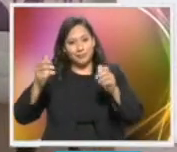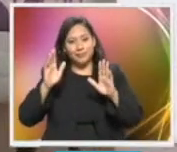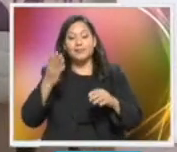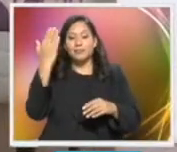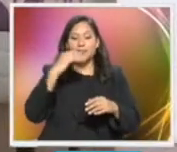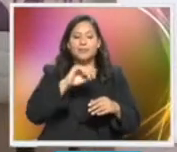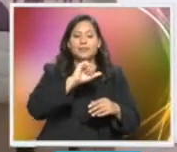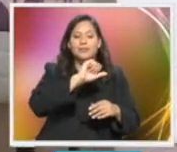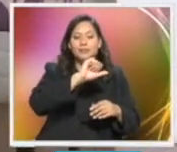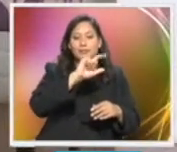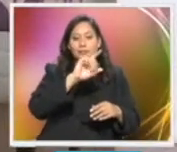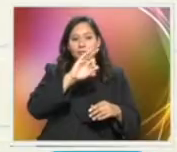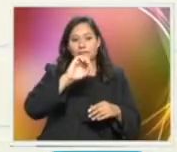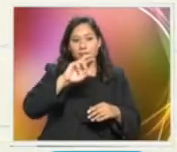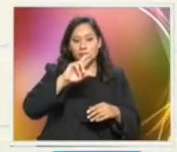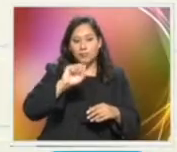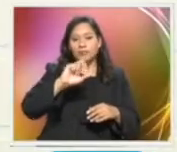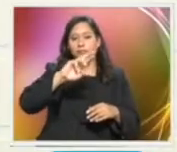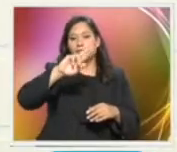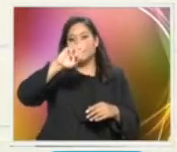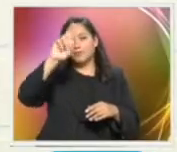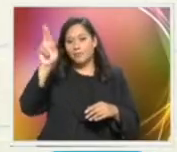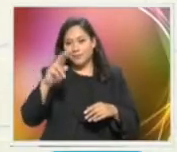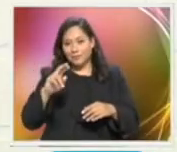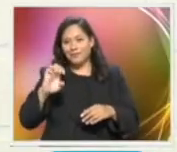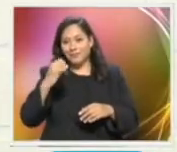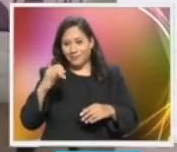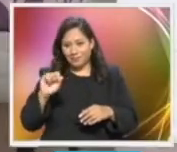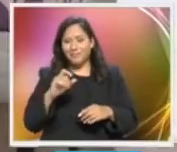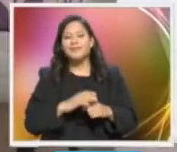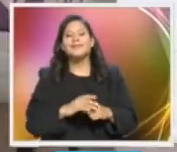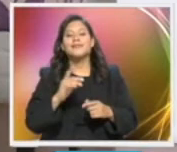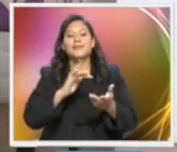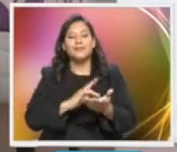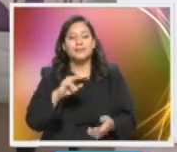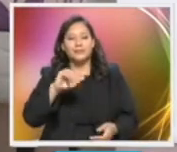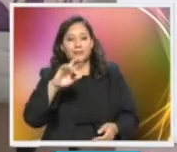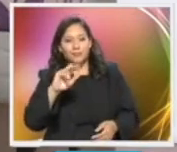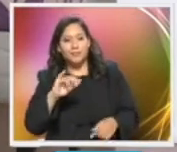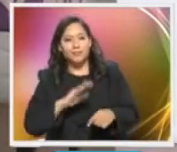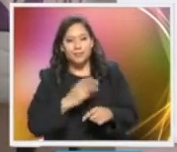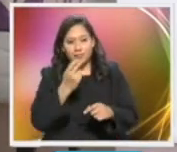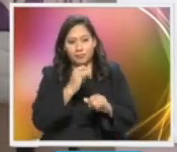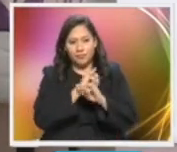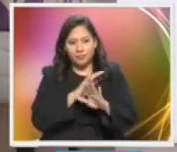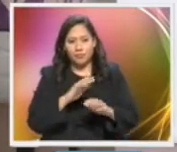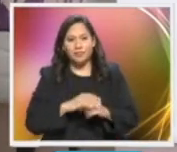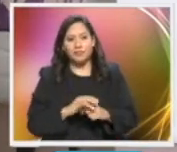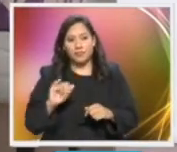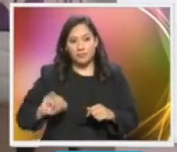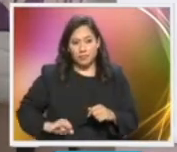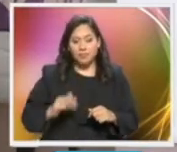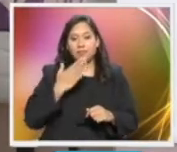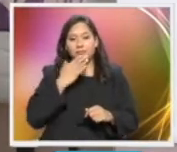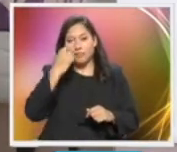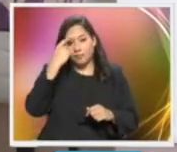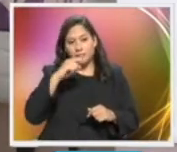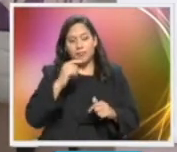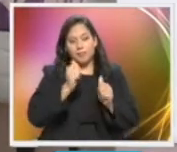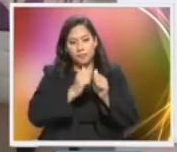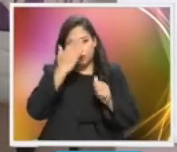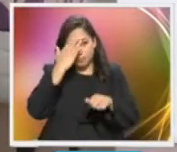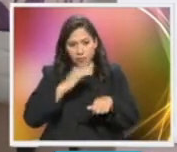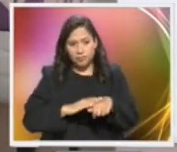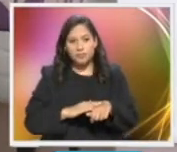principio era Alfonso Reyes. Claro, exactamente. Miriam Cervantes, gracias. Gracias a por ustedes. esta información interesante para